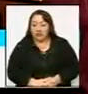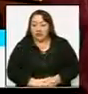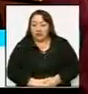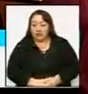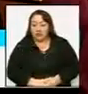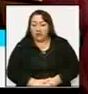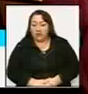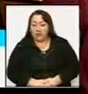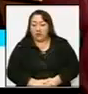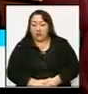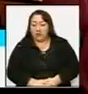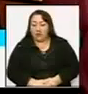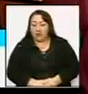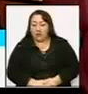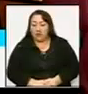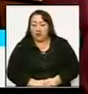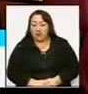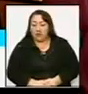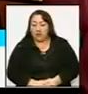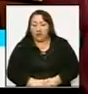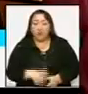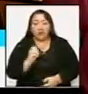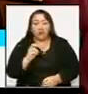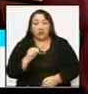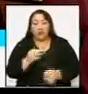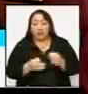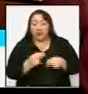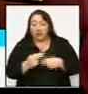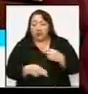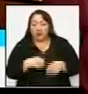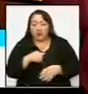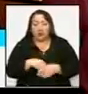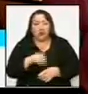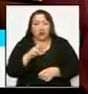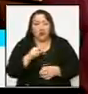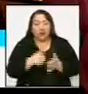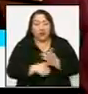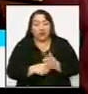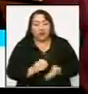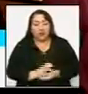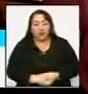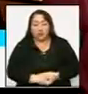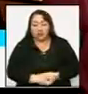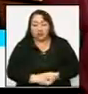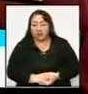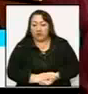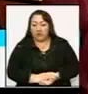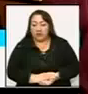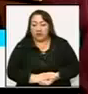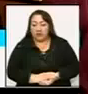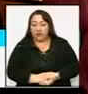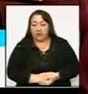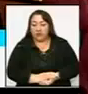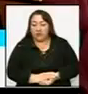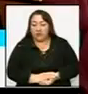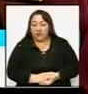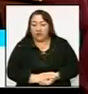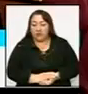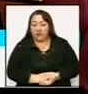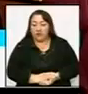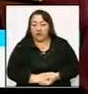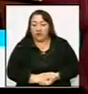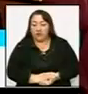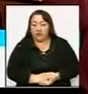hay un sistema de elecciones que tiene tres organismos, OMPE, Jurado Nacional de Elecciones y RENIEC. Si podemos consultar a RENIEC